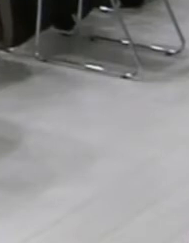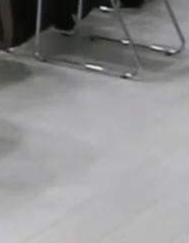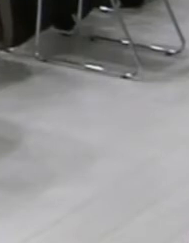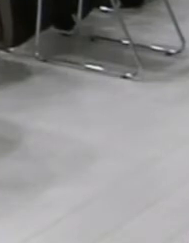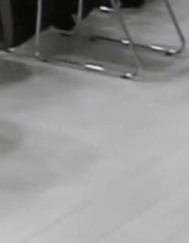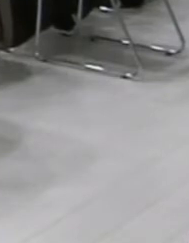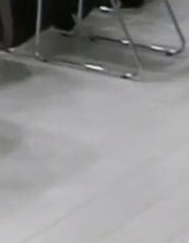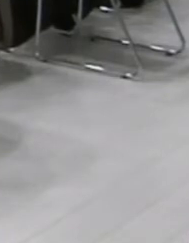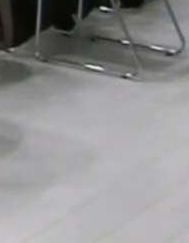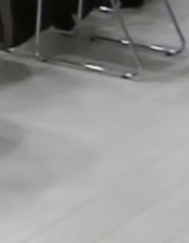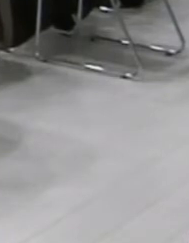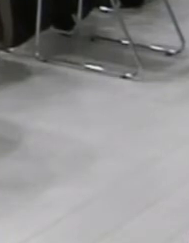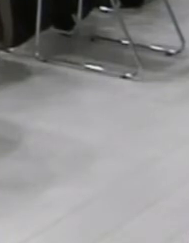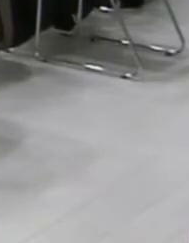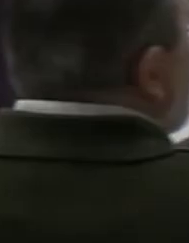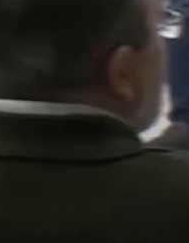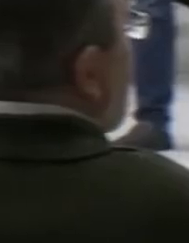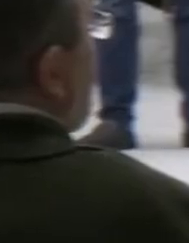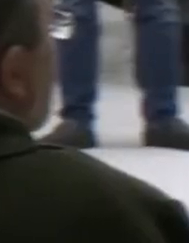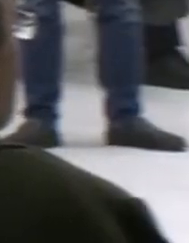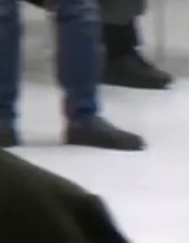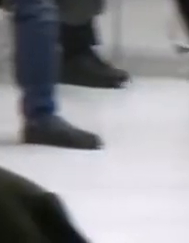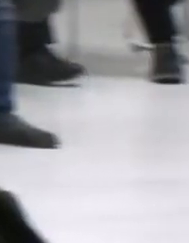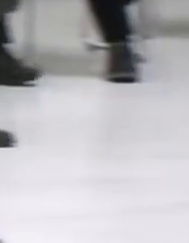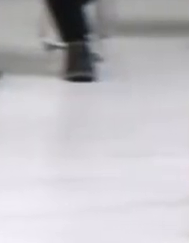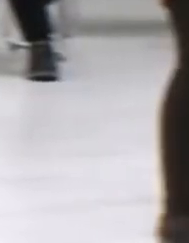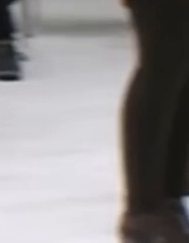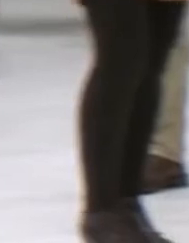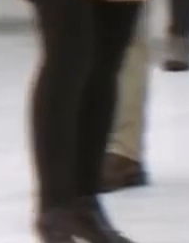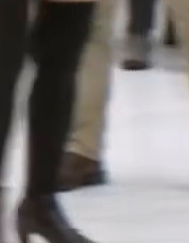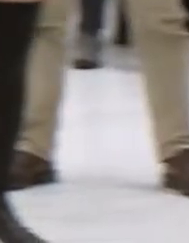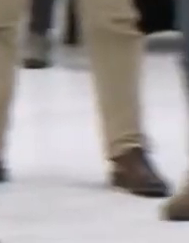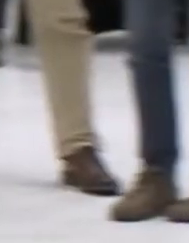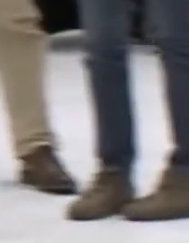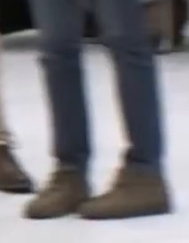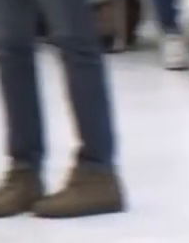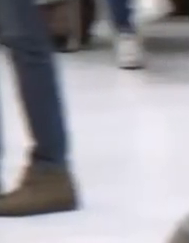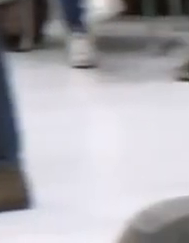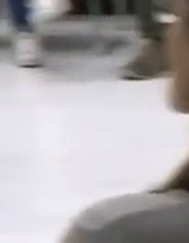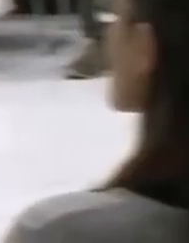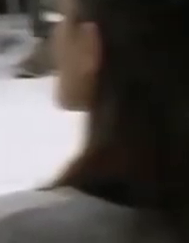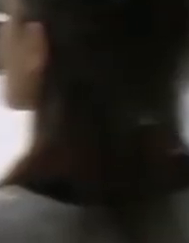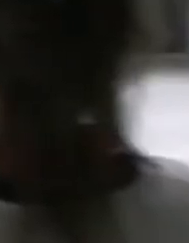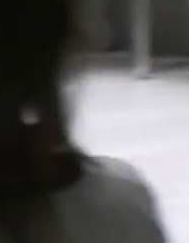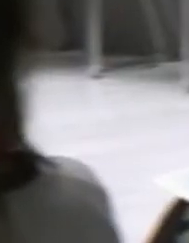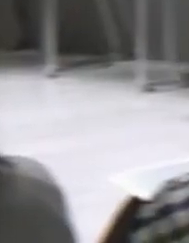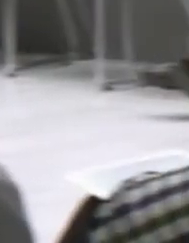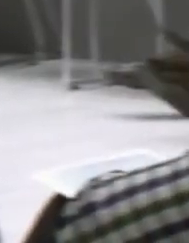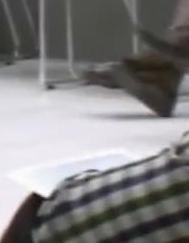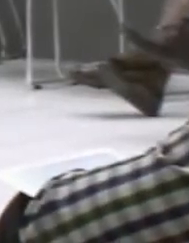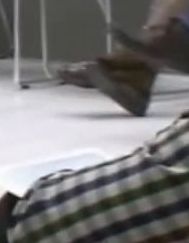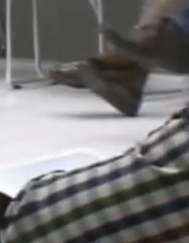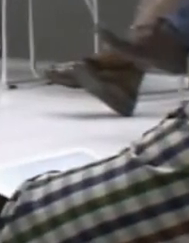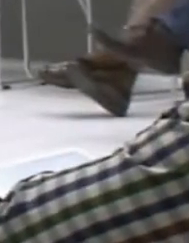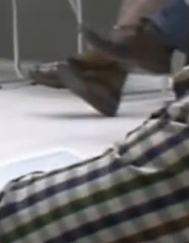jakintza partekatzen, eta batez ere kanpoko esperientzien berri izaten. Eta egia